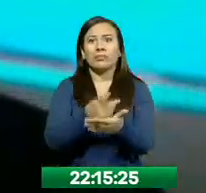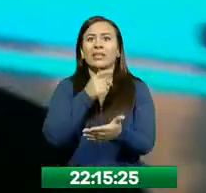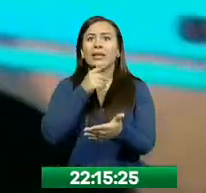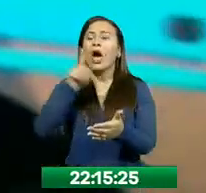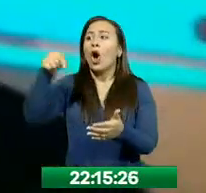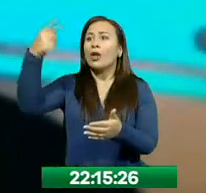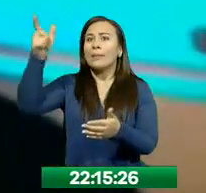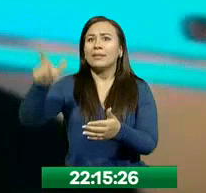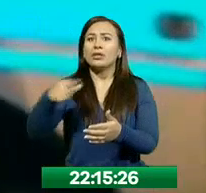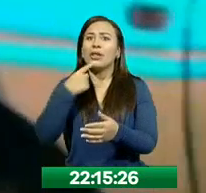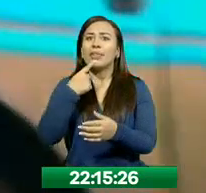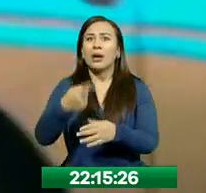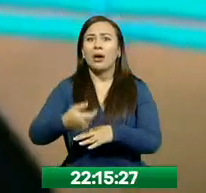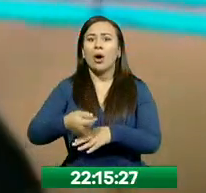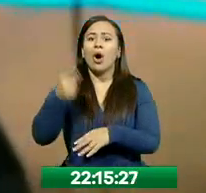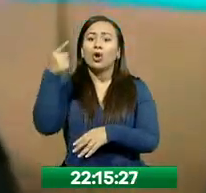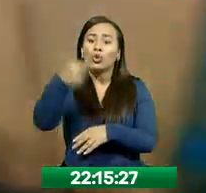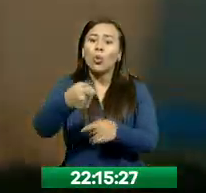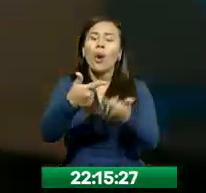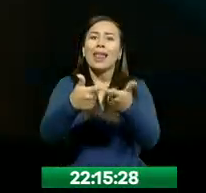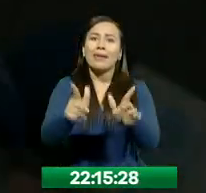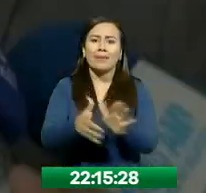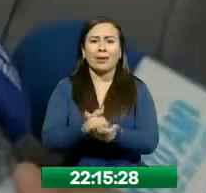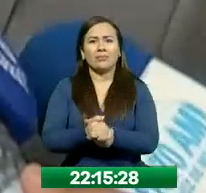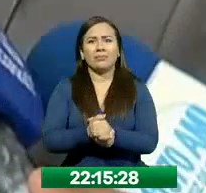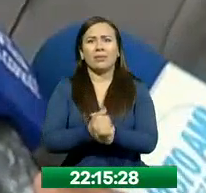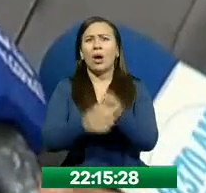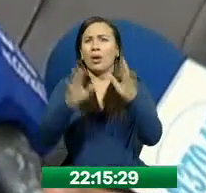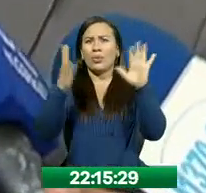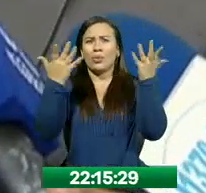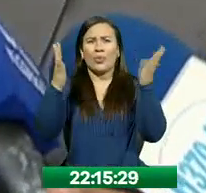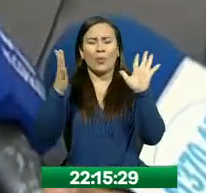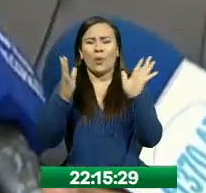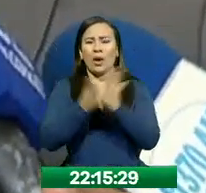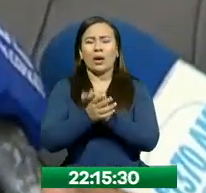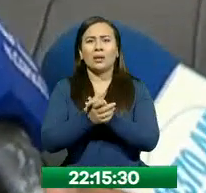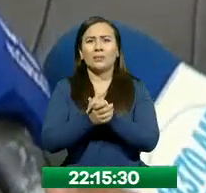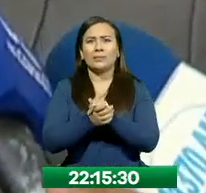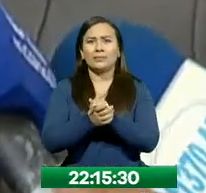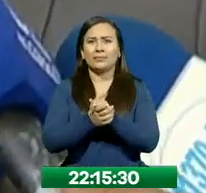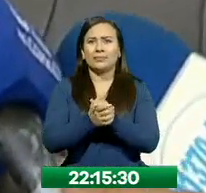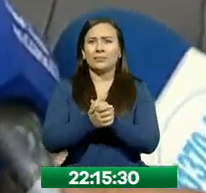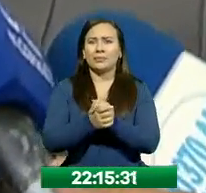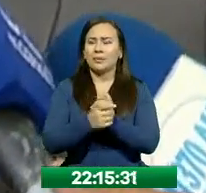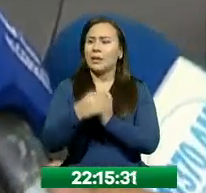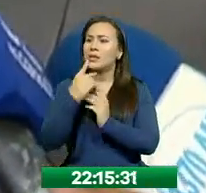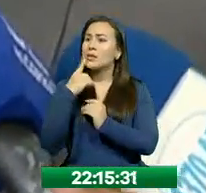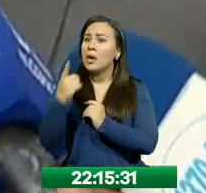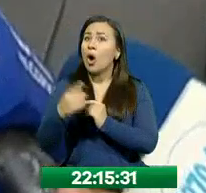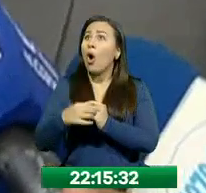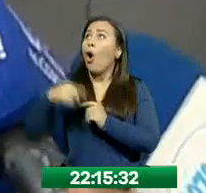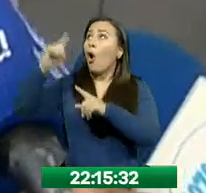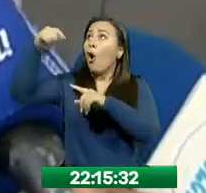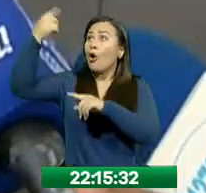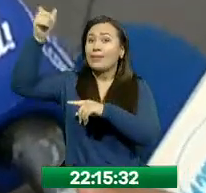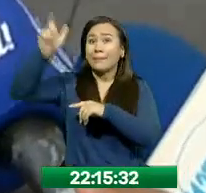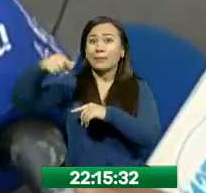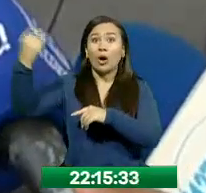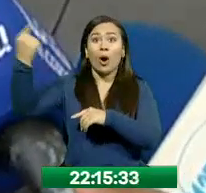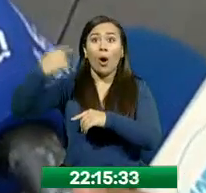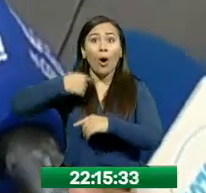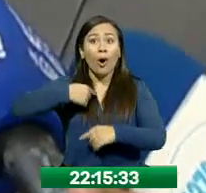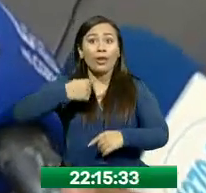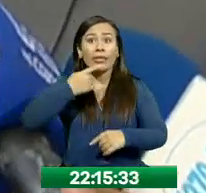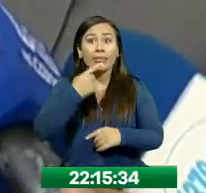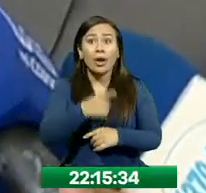para dejar en libertad a la implicada. No existió declaración por parte del uniformando indicando que esto fue una orden de arriba. Tampoco existe una orden de